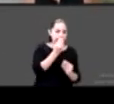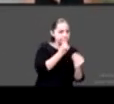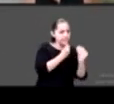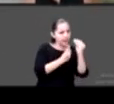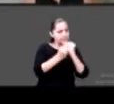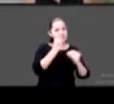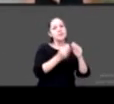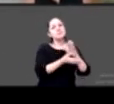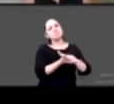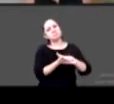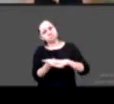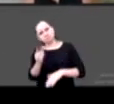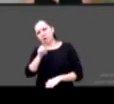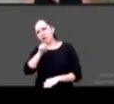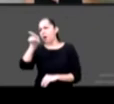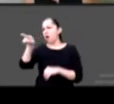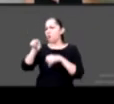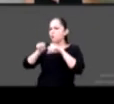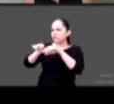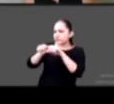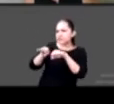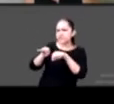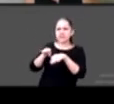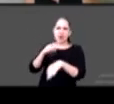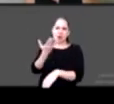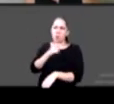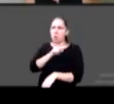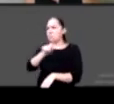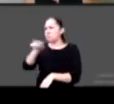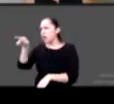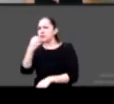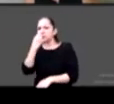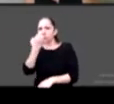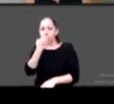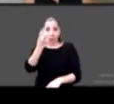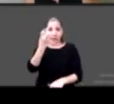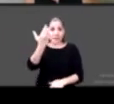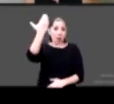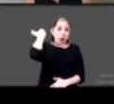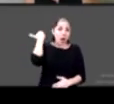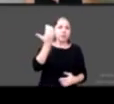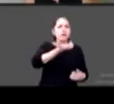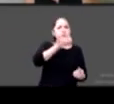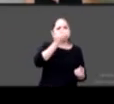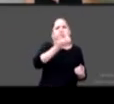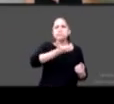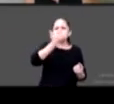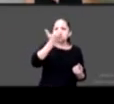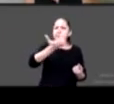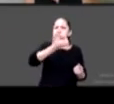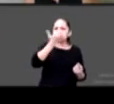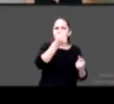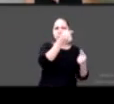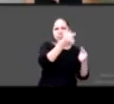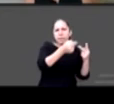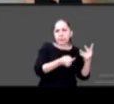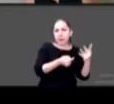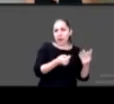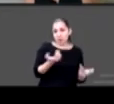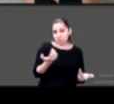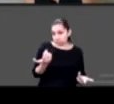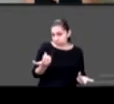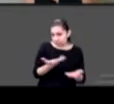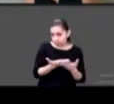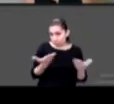oficina, nos vamos a la escuela, esta realidad se cambió. Pero entonces hay que crear una realidad que sea